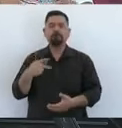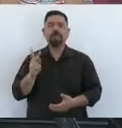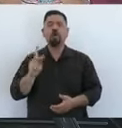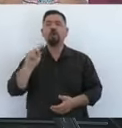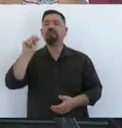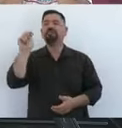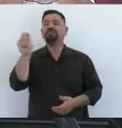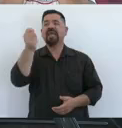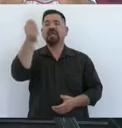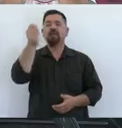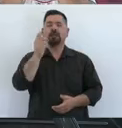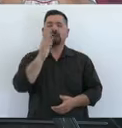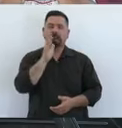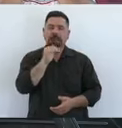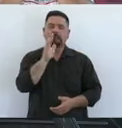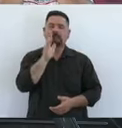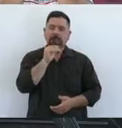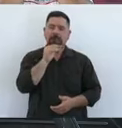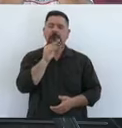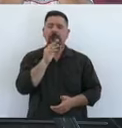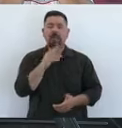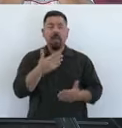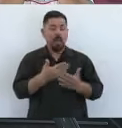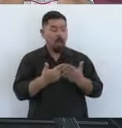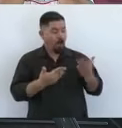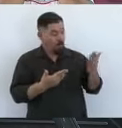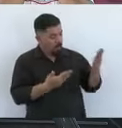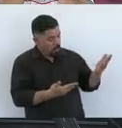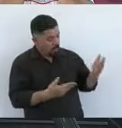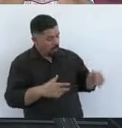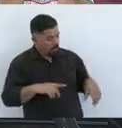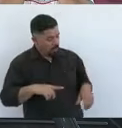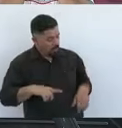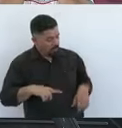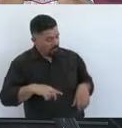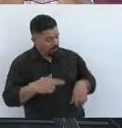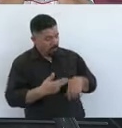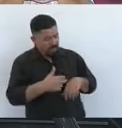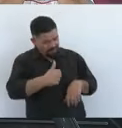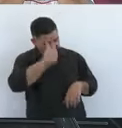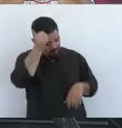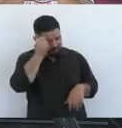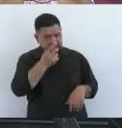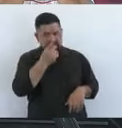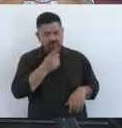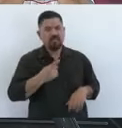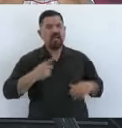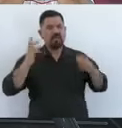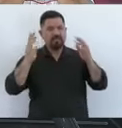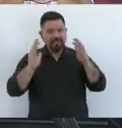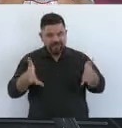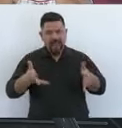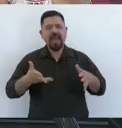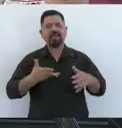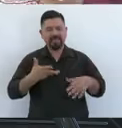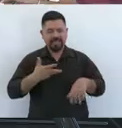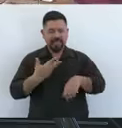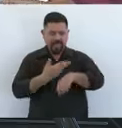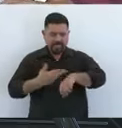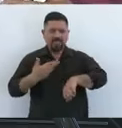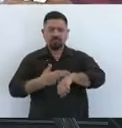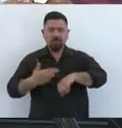hemos podido. Y ahora Alfonso en el camino me venía diciendo de que ya tenía él resuelto